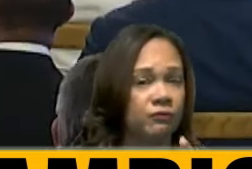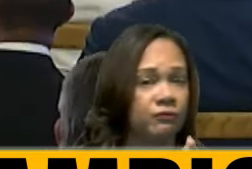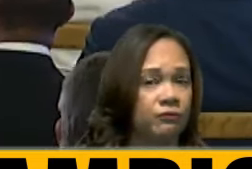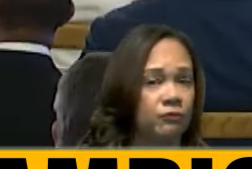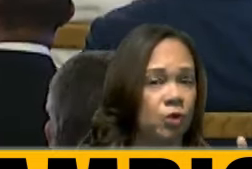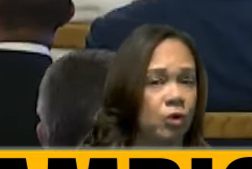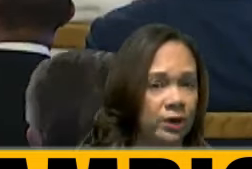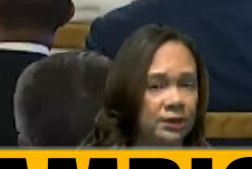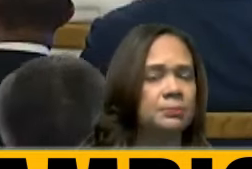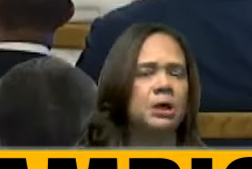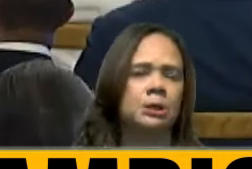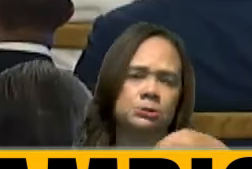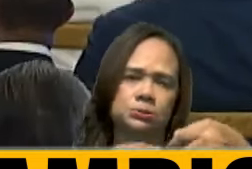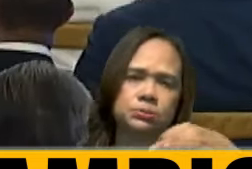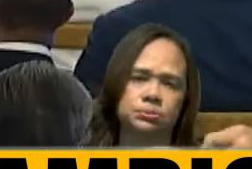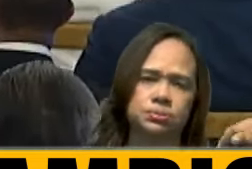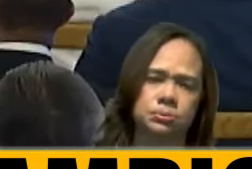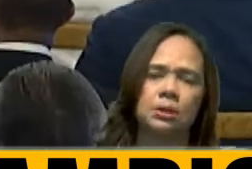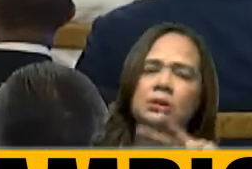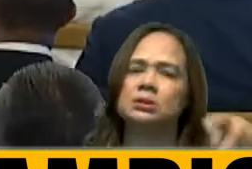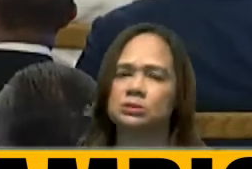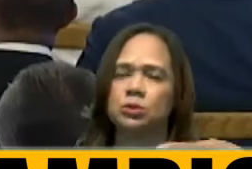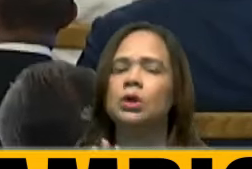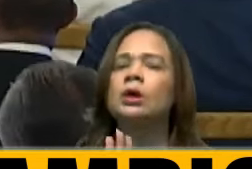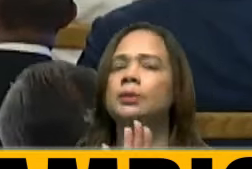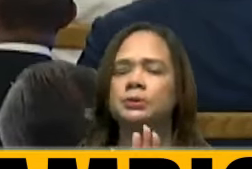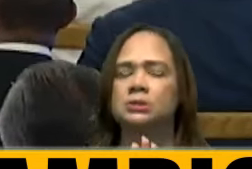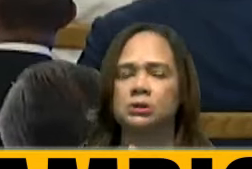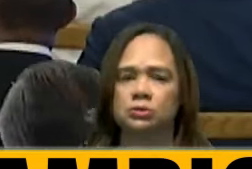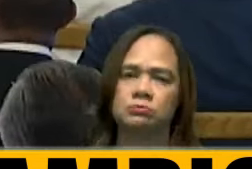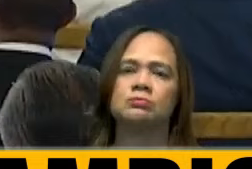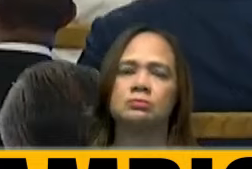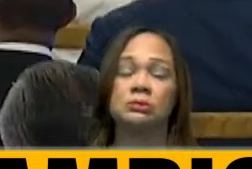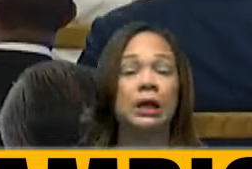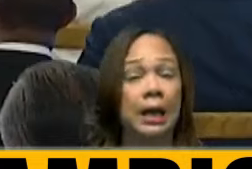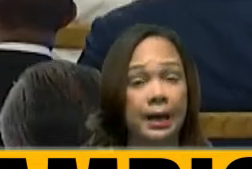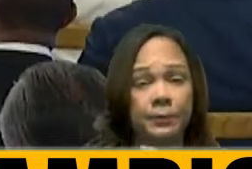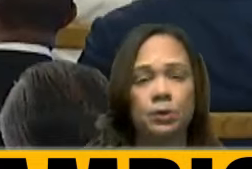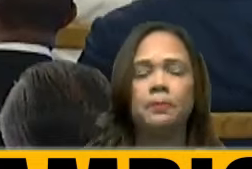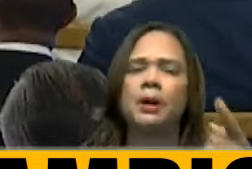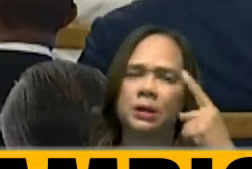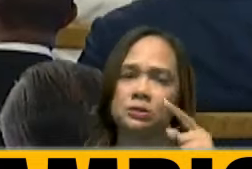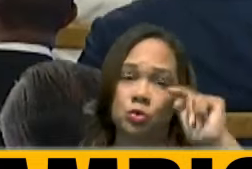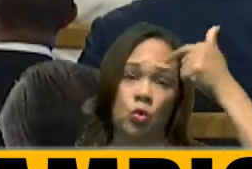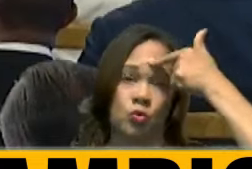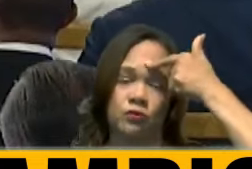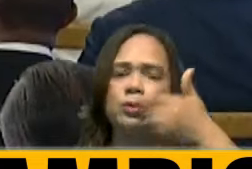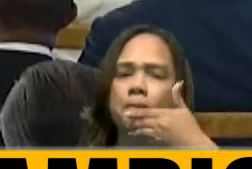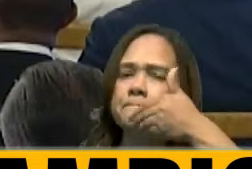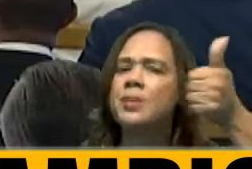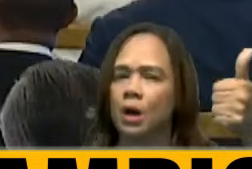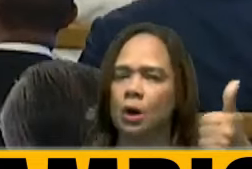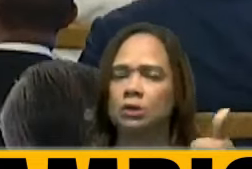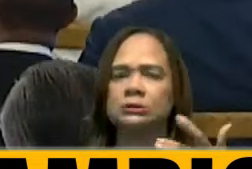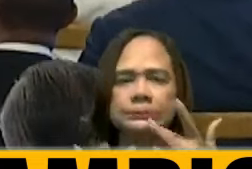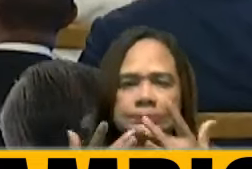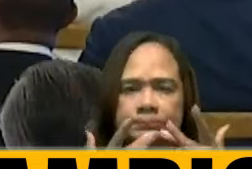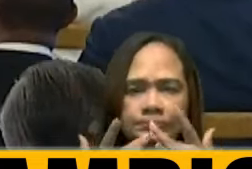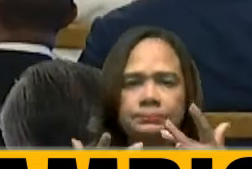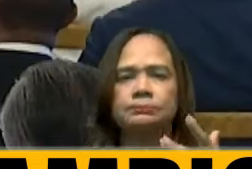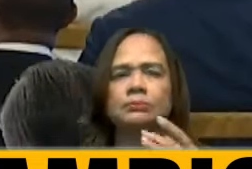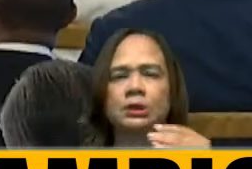cada una de esta presentación de esta segunda oleada de reformas para hacer un gobierno más eficiente Un